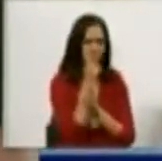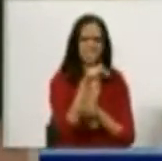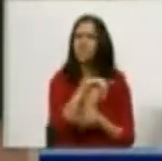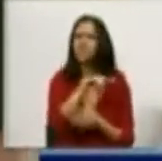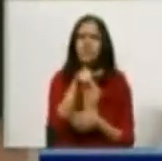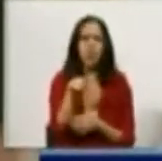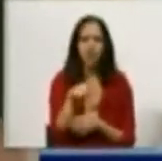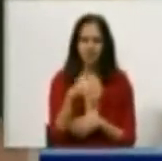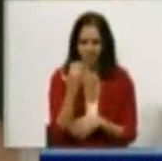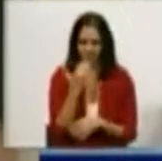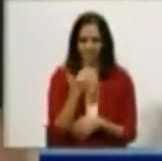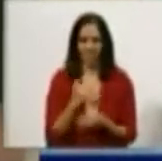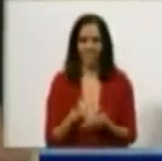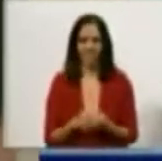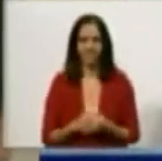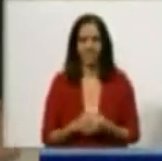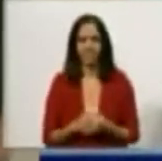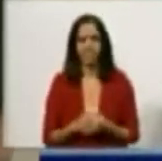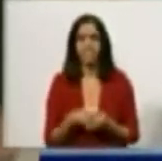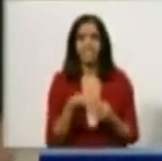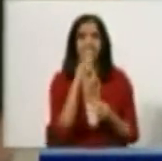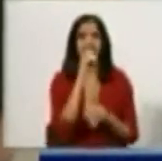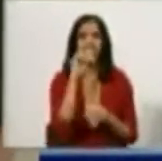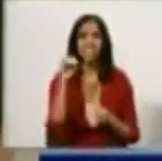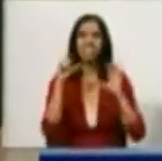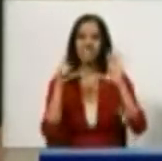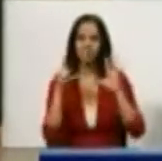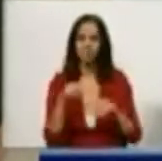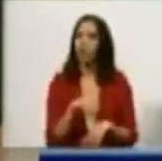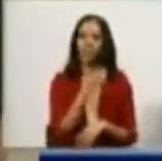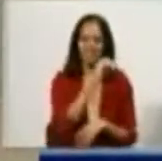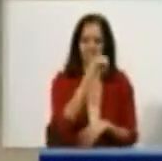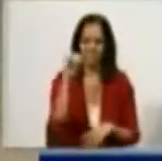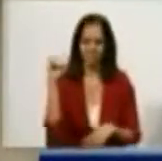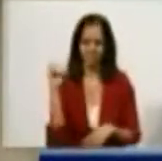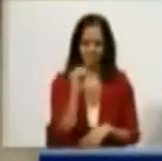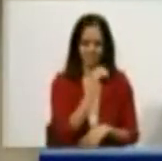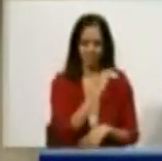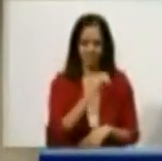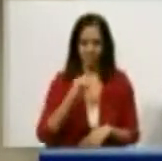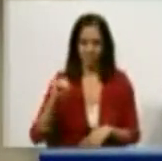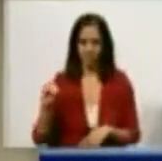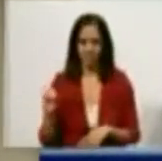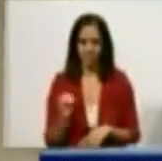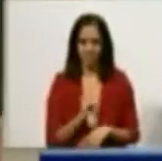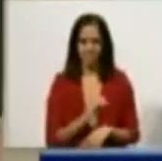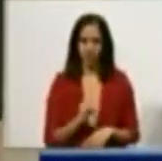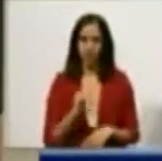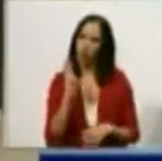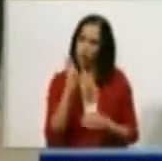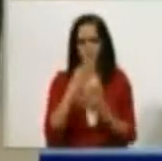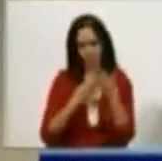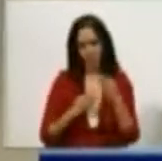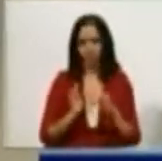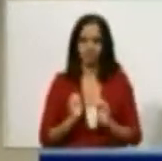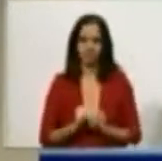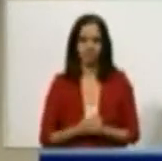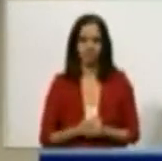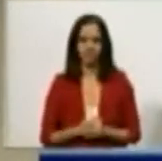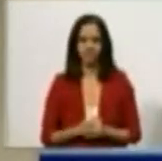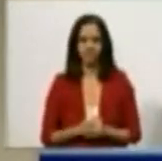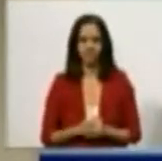bueno cero cero siete dos cero cero cero cero cero cero cero cero cero cero cero cero cero cero cero cero cero cero cero cero cero cero cero cero cero cero cero cero cero cero cero cero cero cero cero cero cero cero cero dos y medio